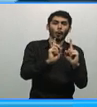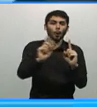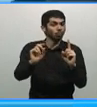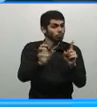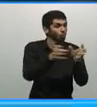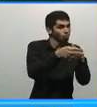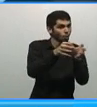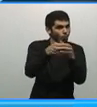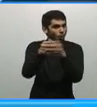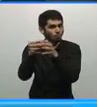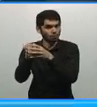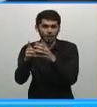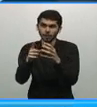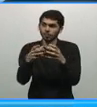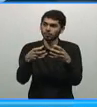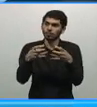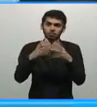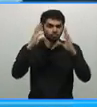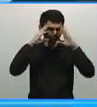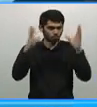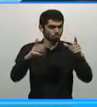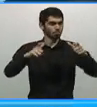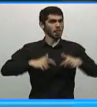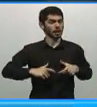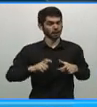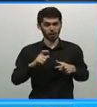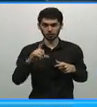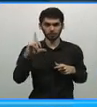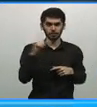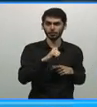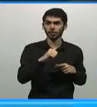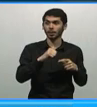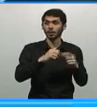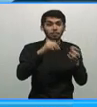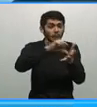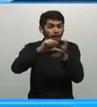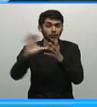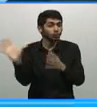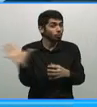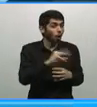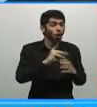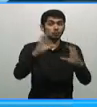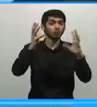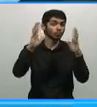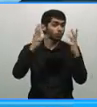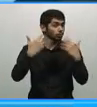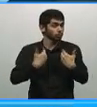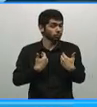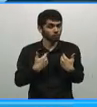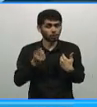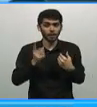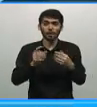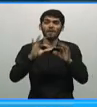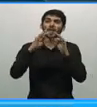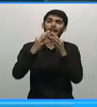medalla. Entonces, aquí se rumorea, nos han felicitado todos los países, la misma Federación Internacional, porque no era algo